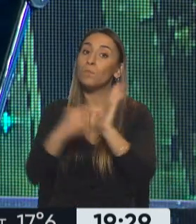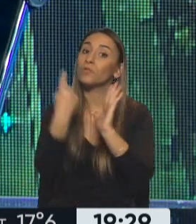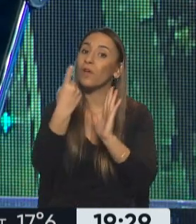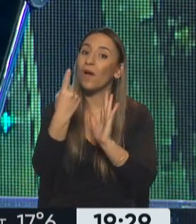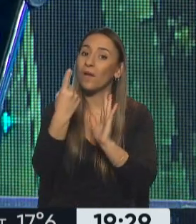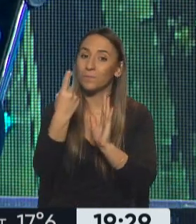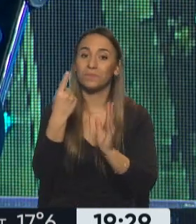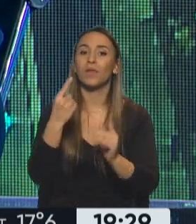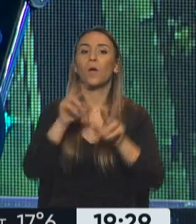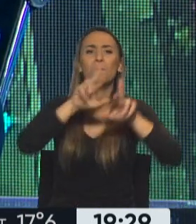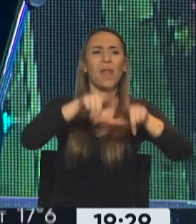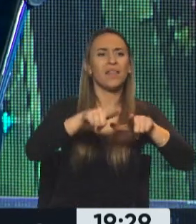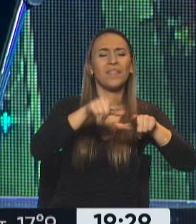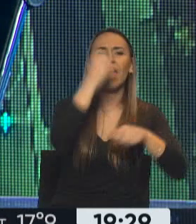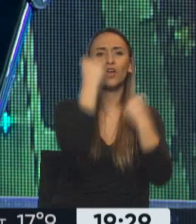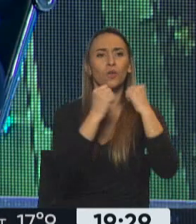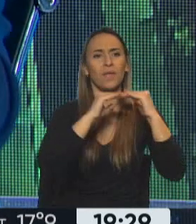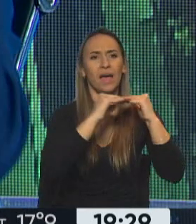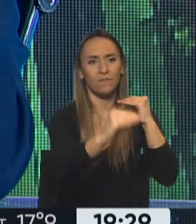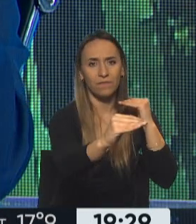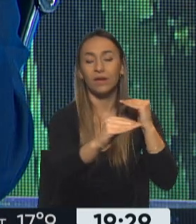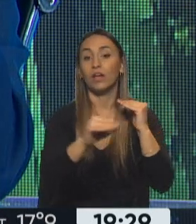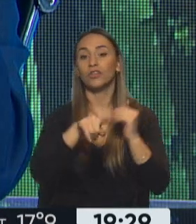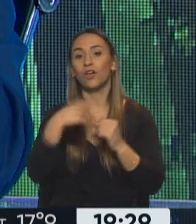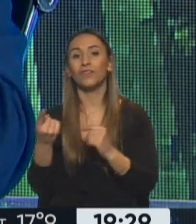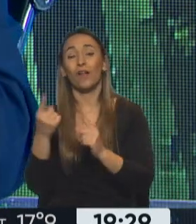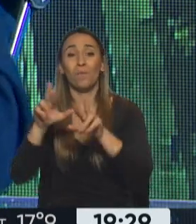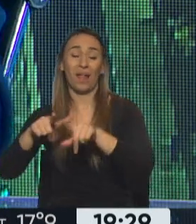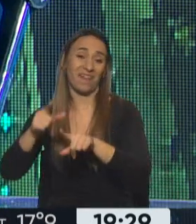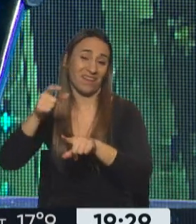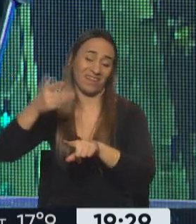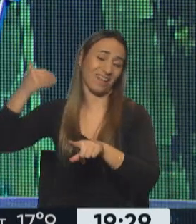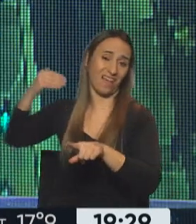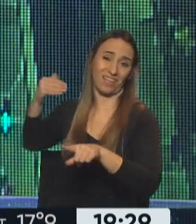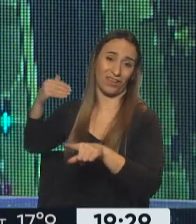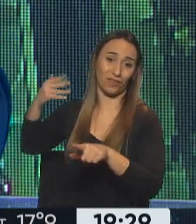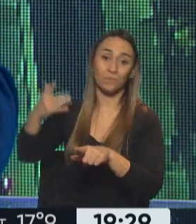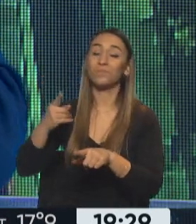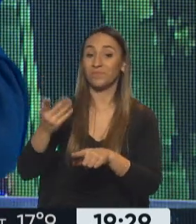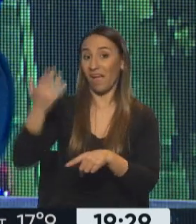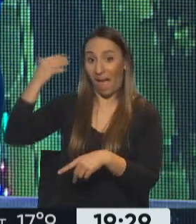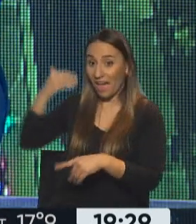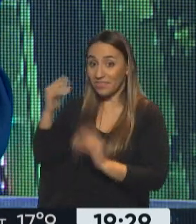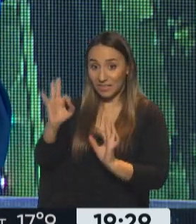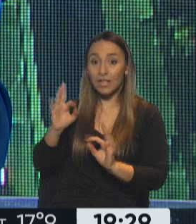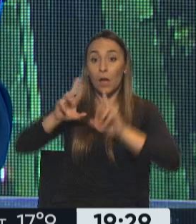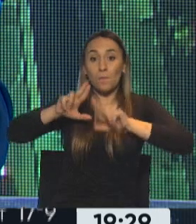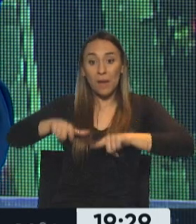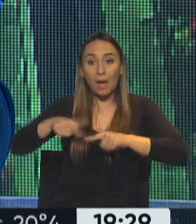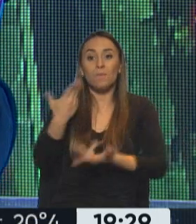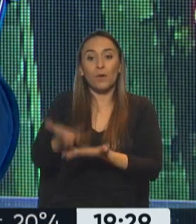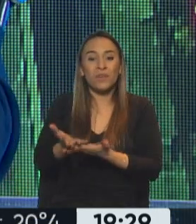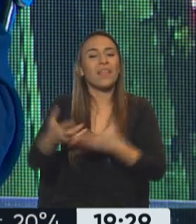entre un plan de estabilización actual y el que nos tenían acostumbrados? ¿Cuál? Cuando vino el plan de estabilización, digamos, de la